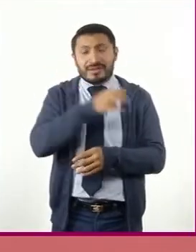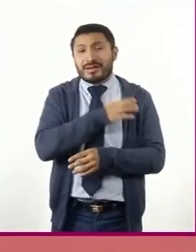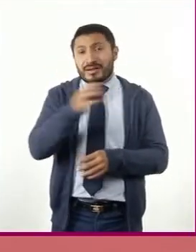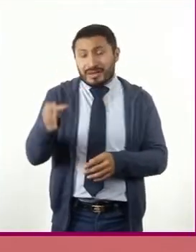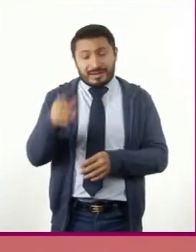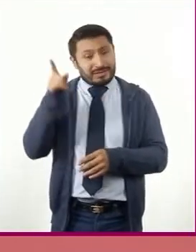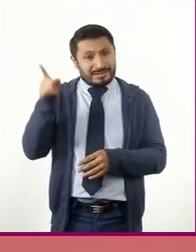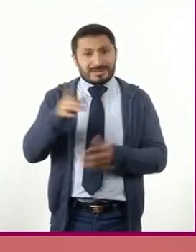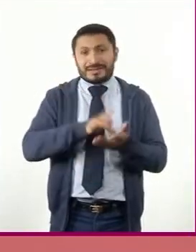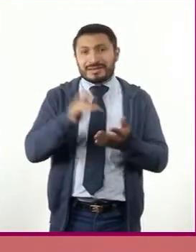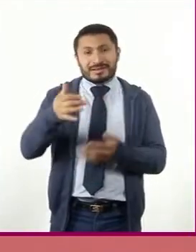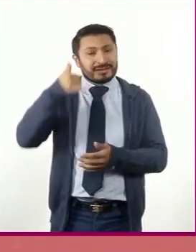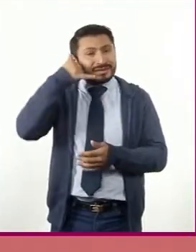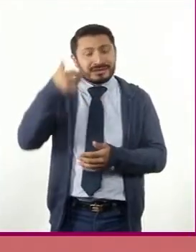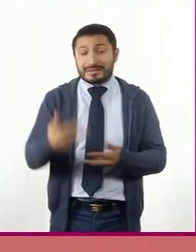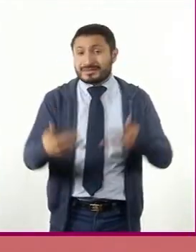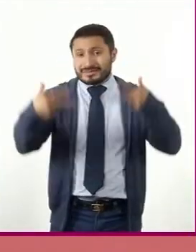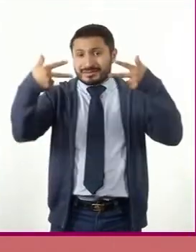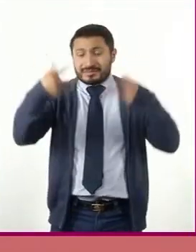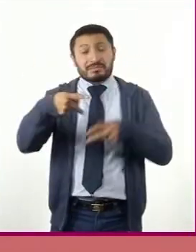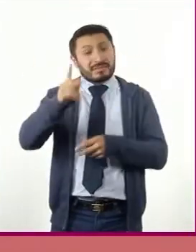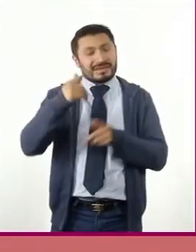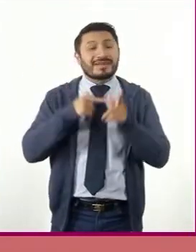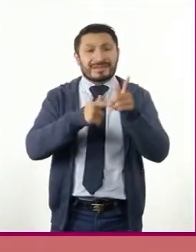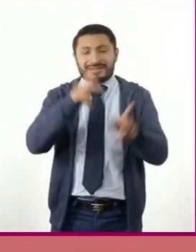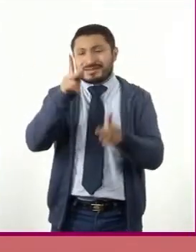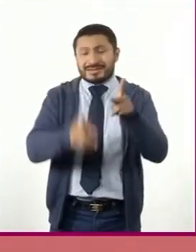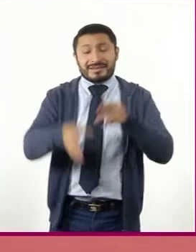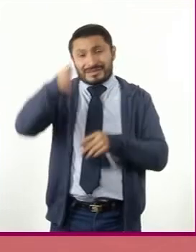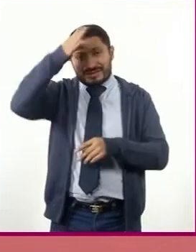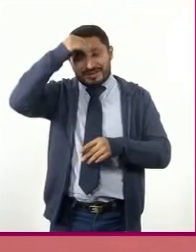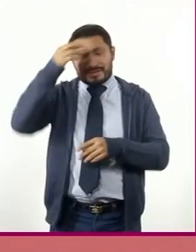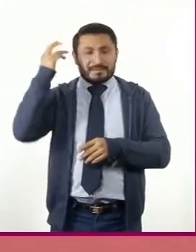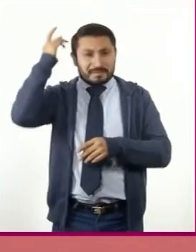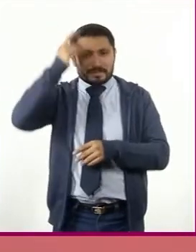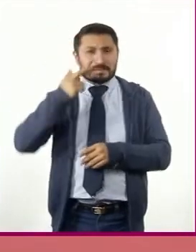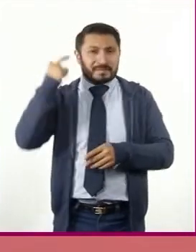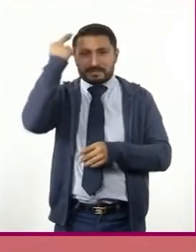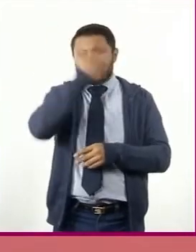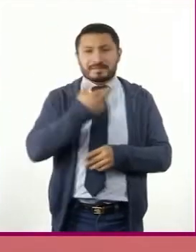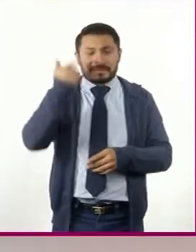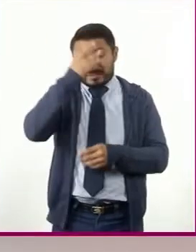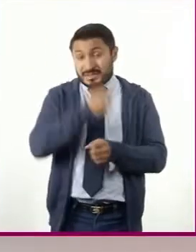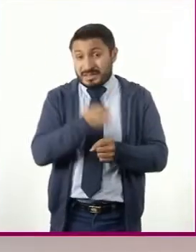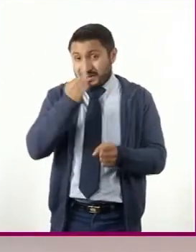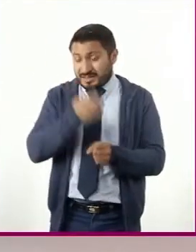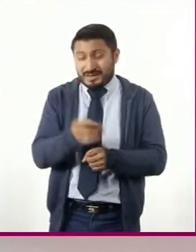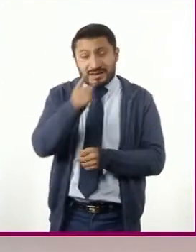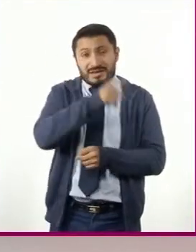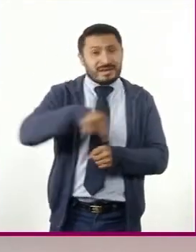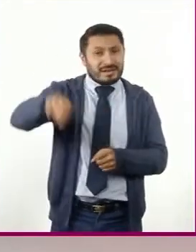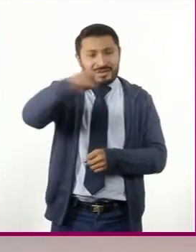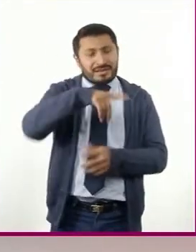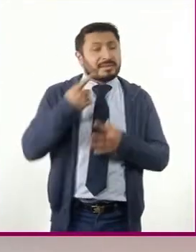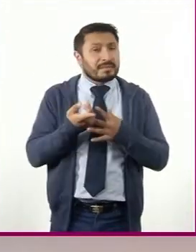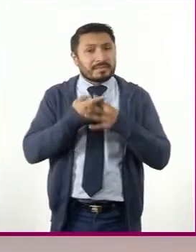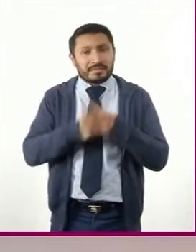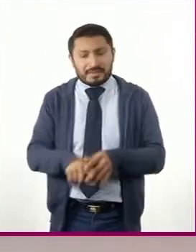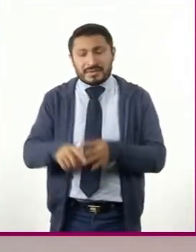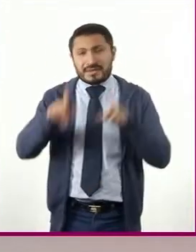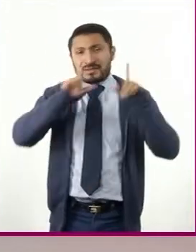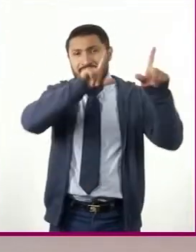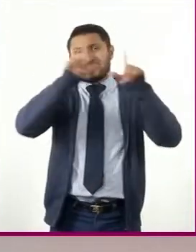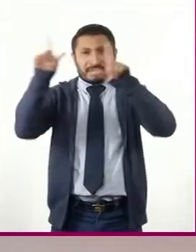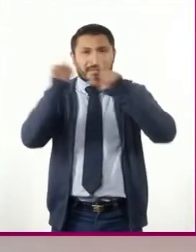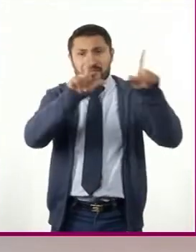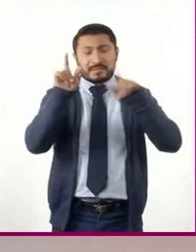llamadas y videollamadas. Pero continuemos aprendiendo y analizando. Es momento que ustedes comiencen a completar su